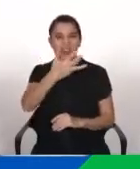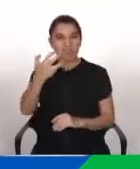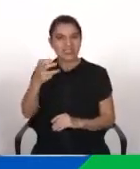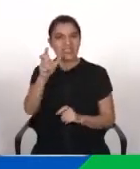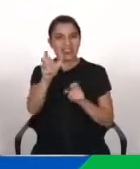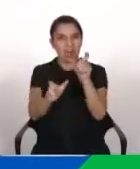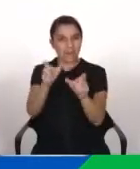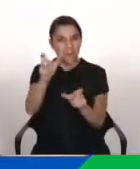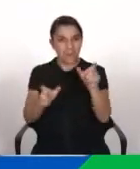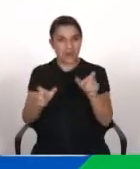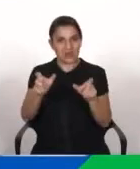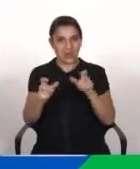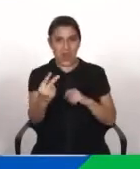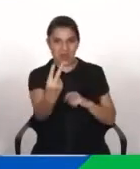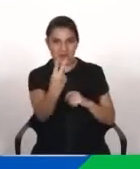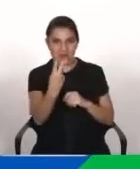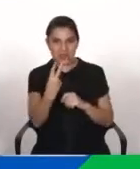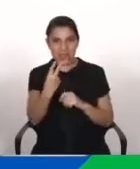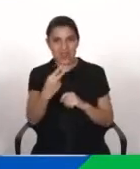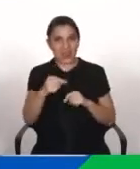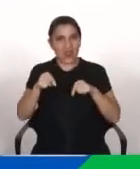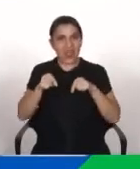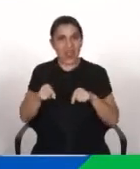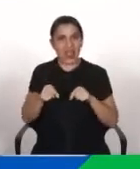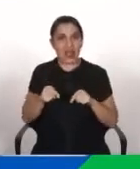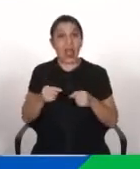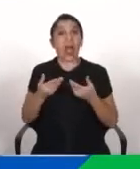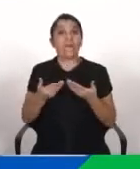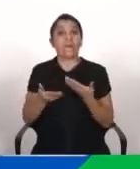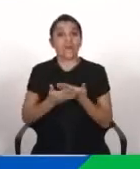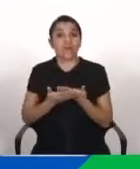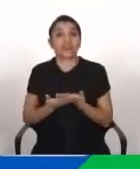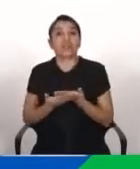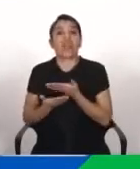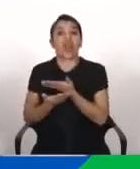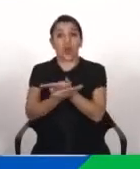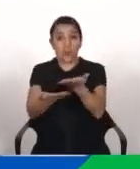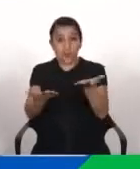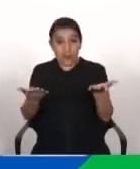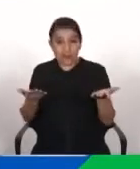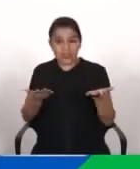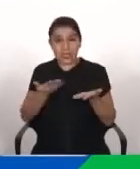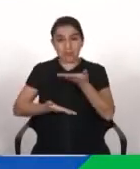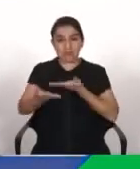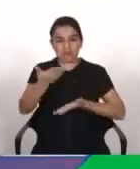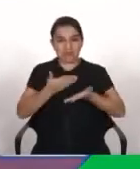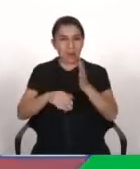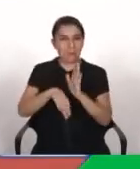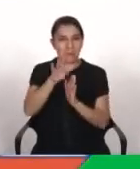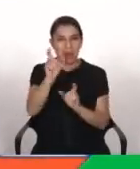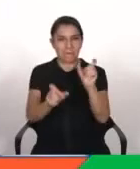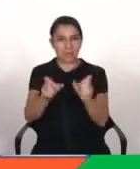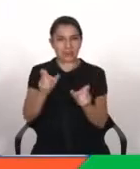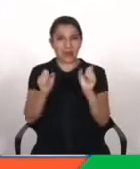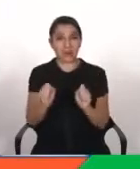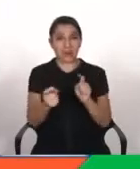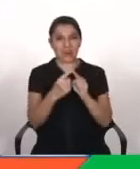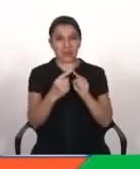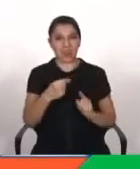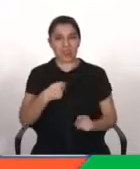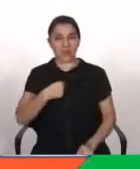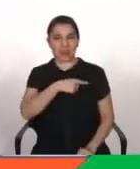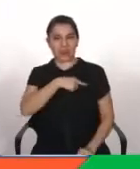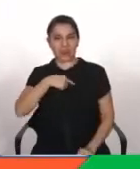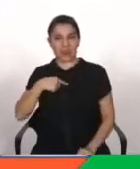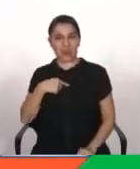esta divulgacón, así que aprovechen de compartirlo en sus redes sociales para que más personas puedan llegar. Mi nombre es Sebastián Rojas,